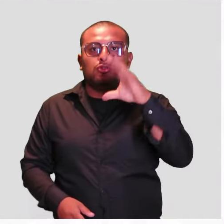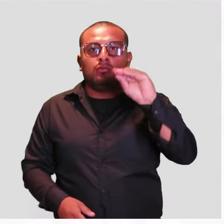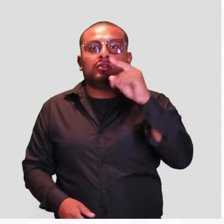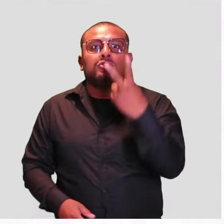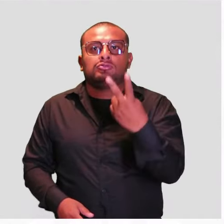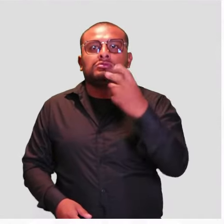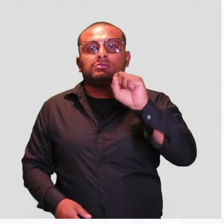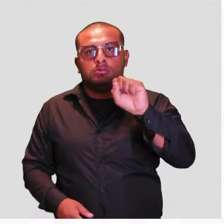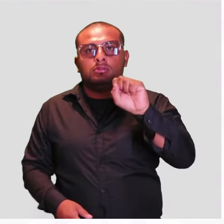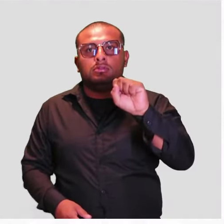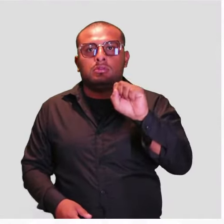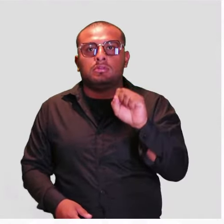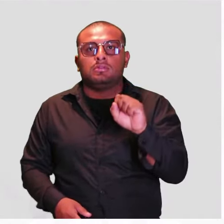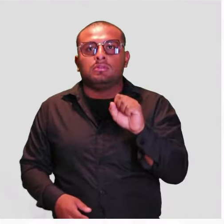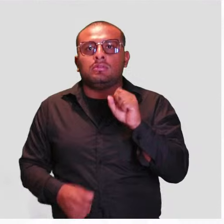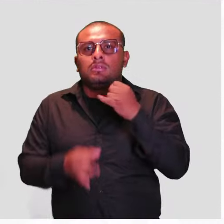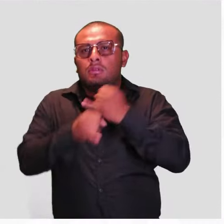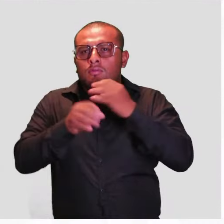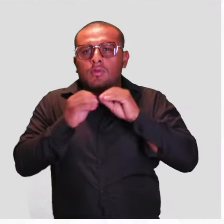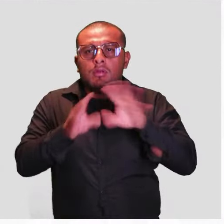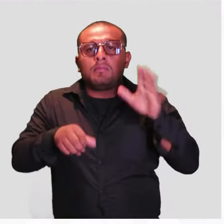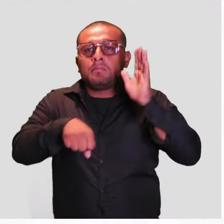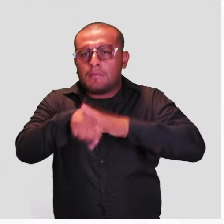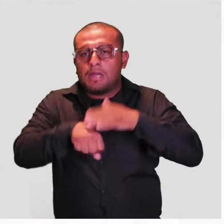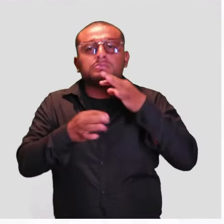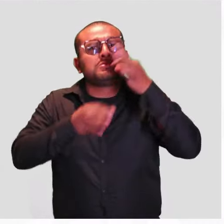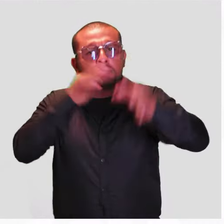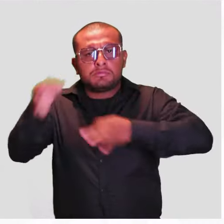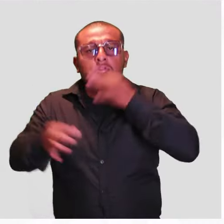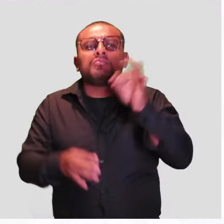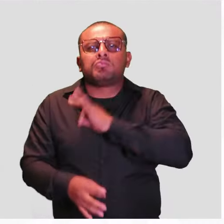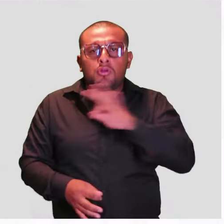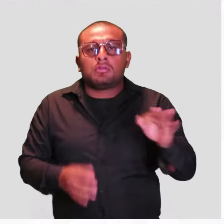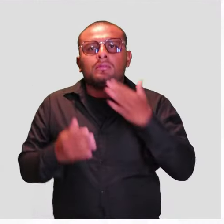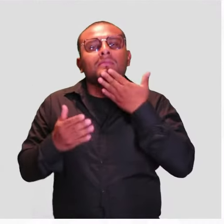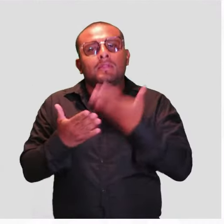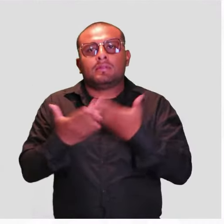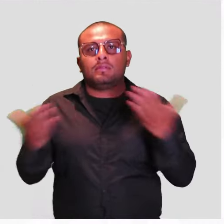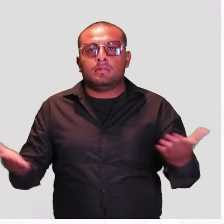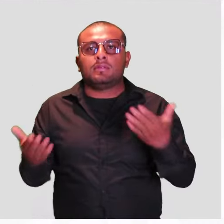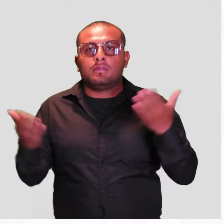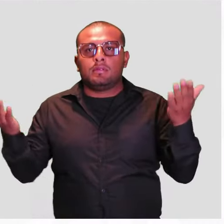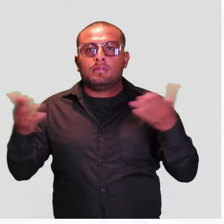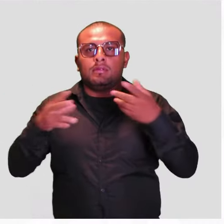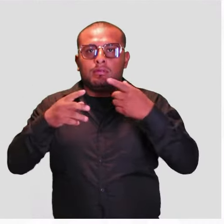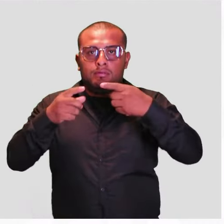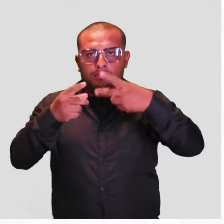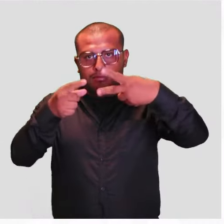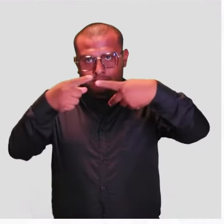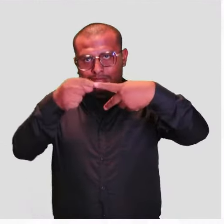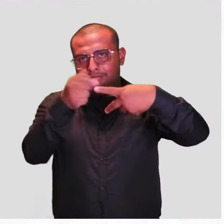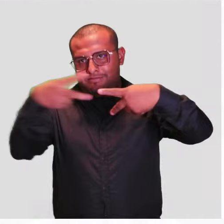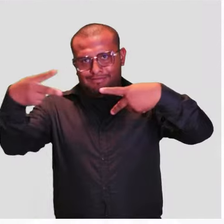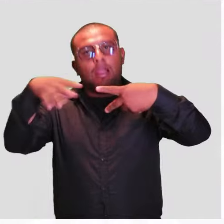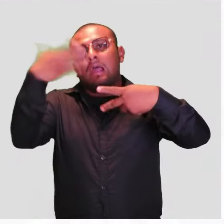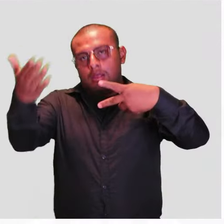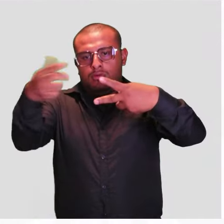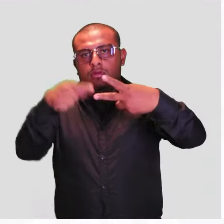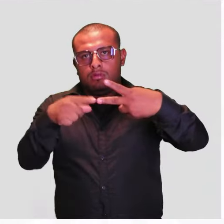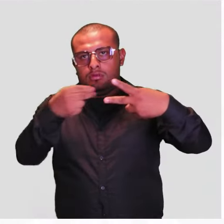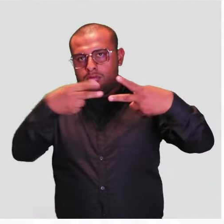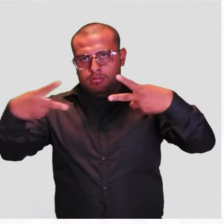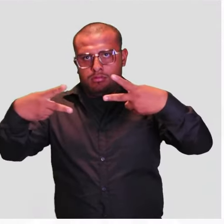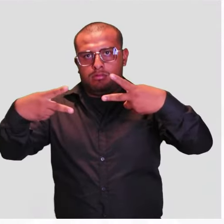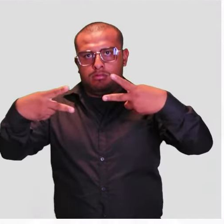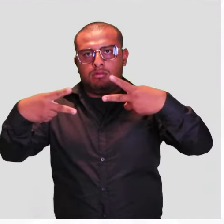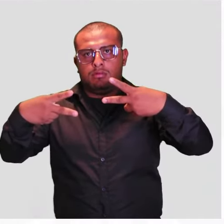442-607-9260 para obtener mayor información. Y bien, ahora sí, damos inicio a este segundo segmento en el cual nuevamente realizaremos una